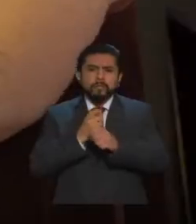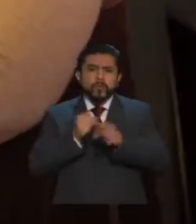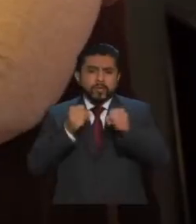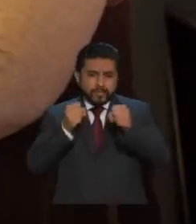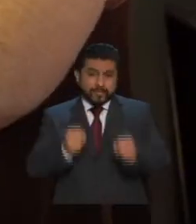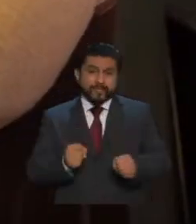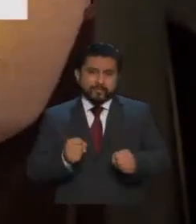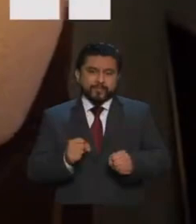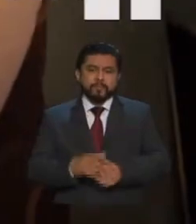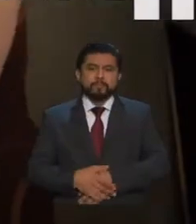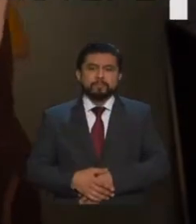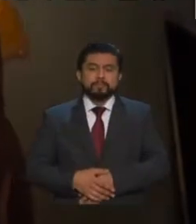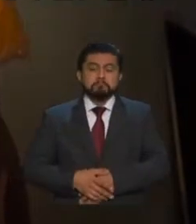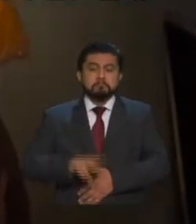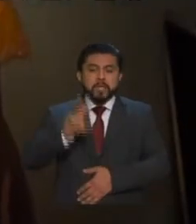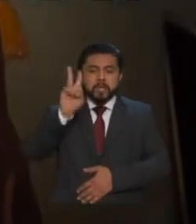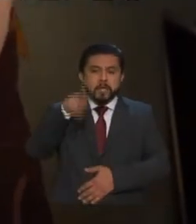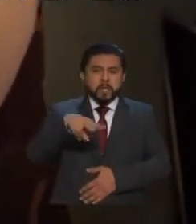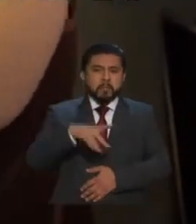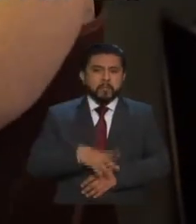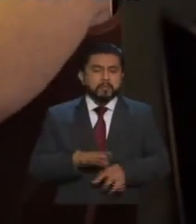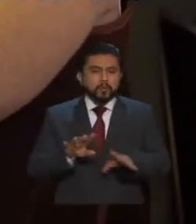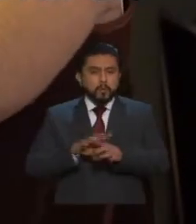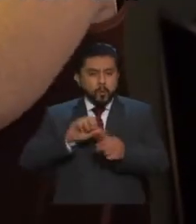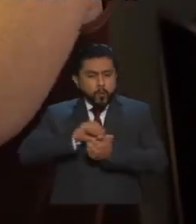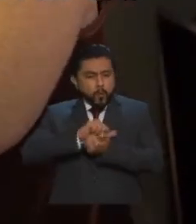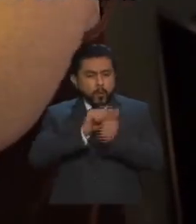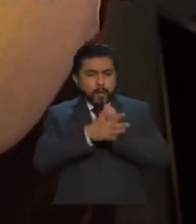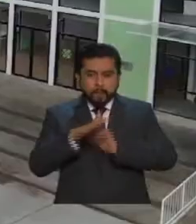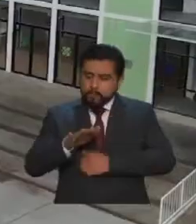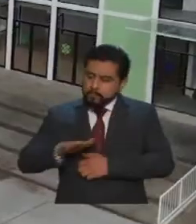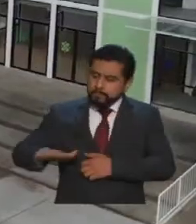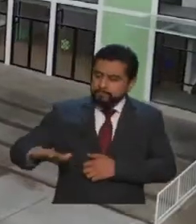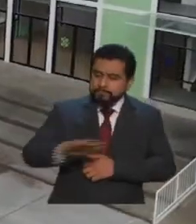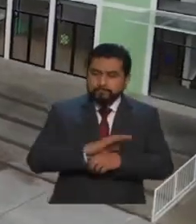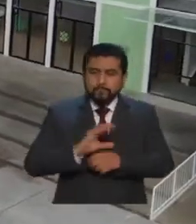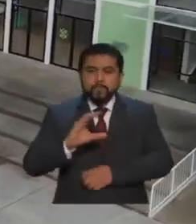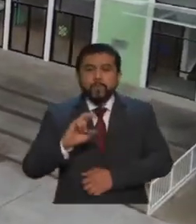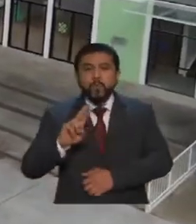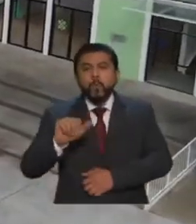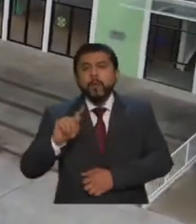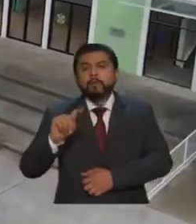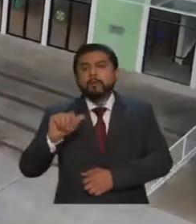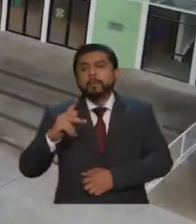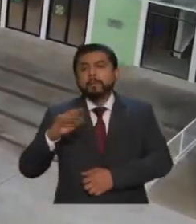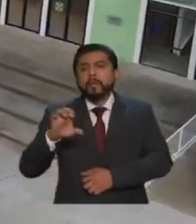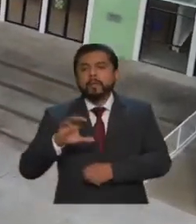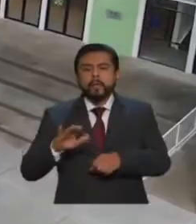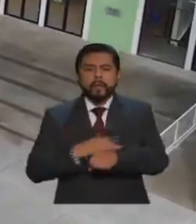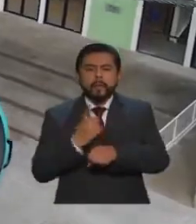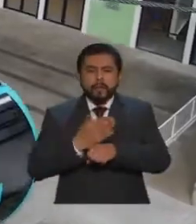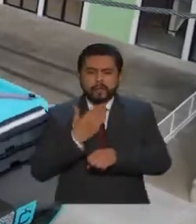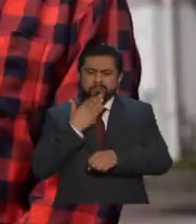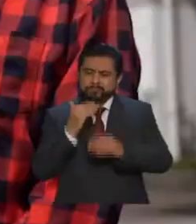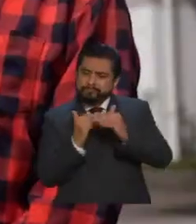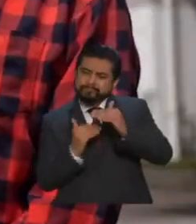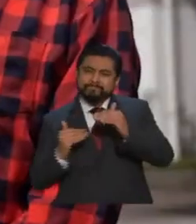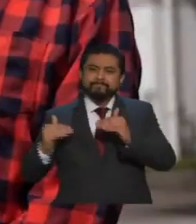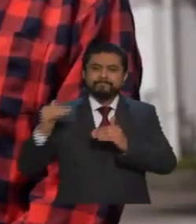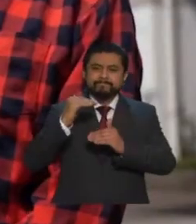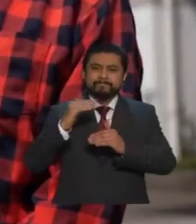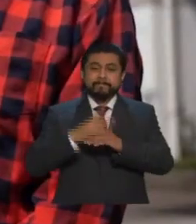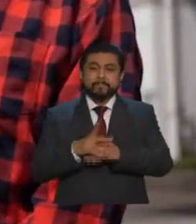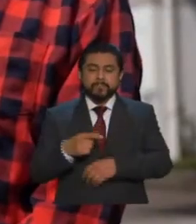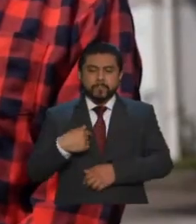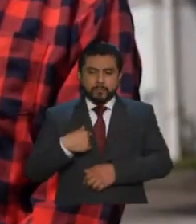Va a ser un cambio para la colonia, para Cuautepec. Se levantó mucho la colonia. Para